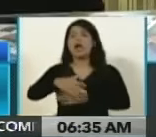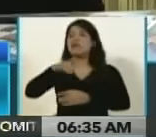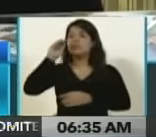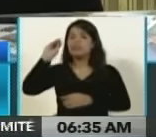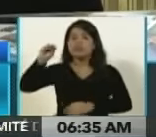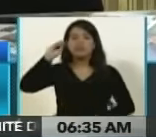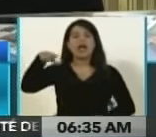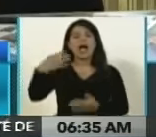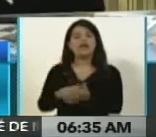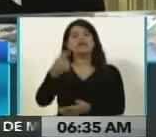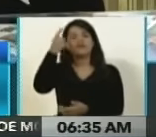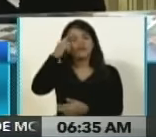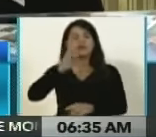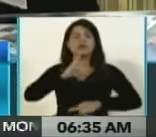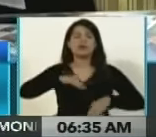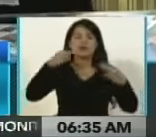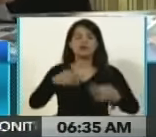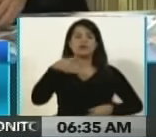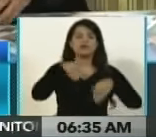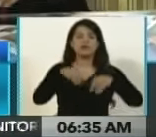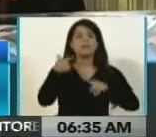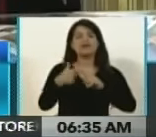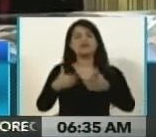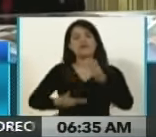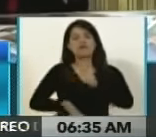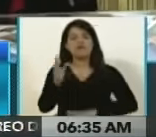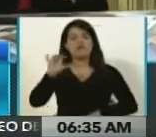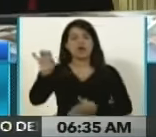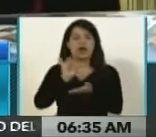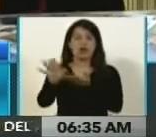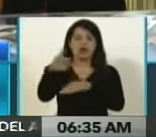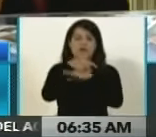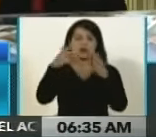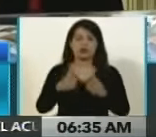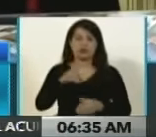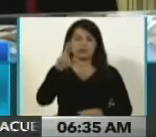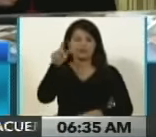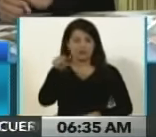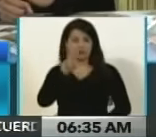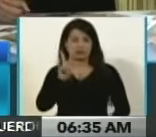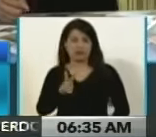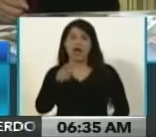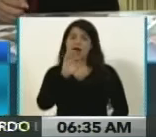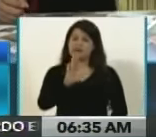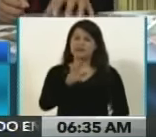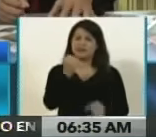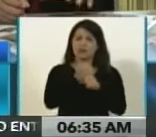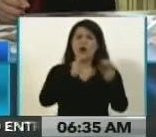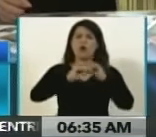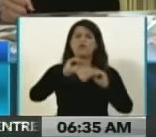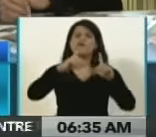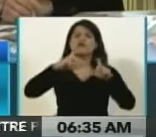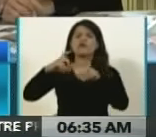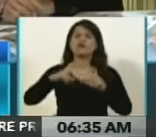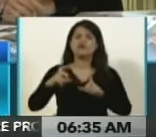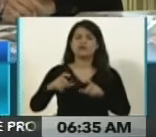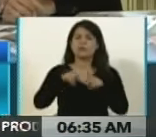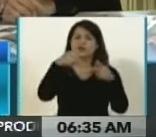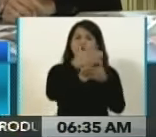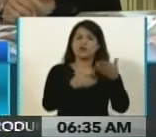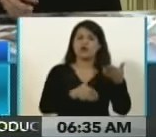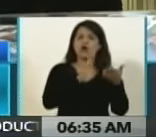y también una salida del gobierno bolivariano. Se restea con las calles. Son los trabajos especiales presentados tanto por el Nacional como por el